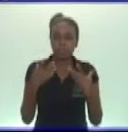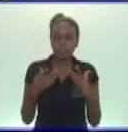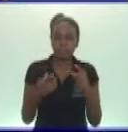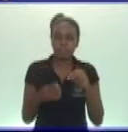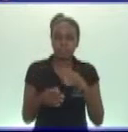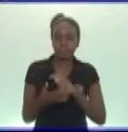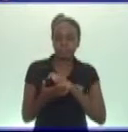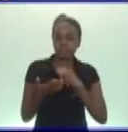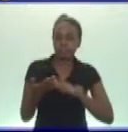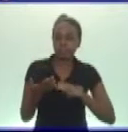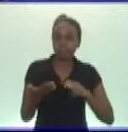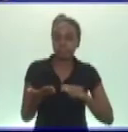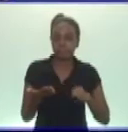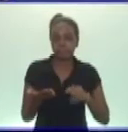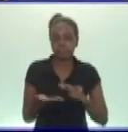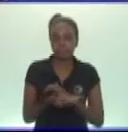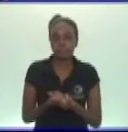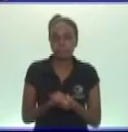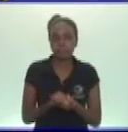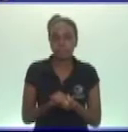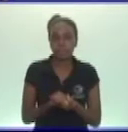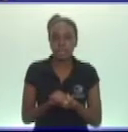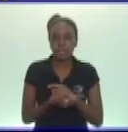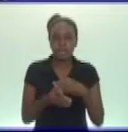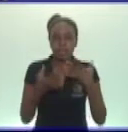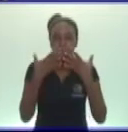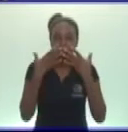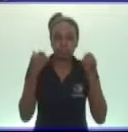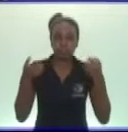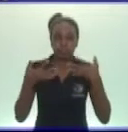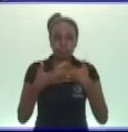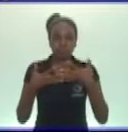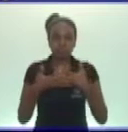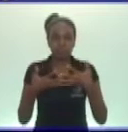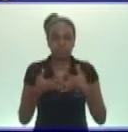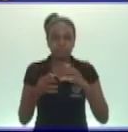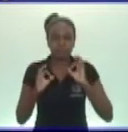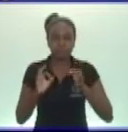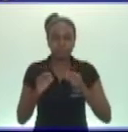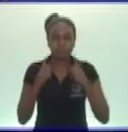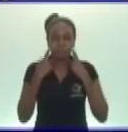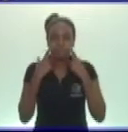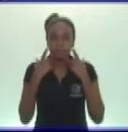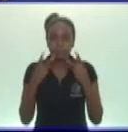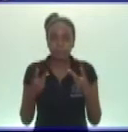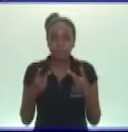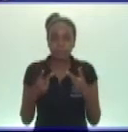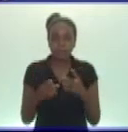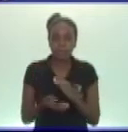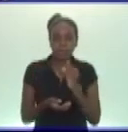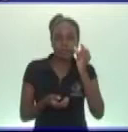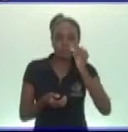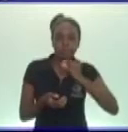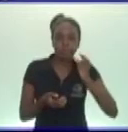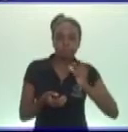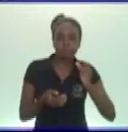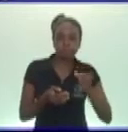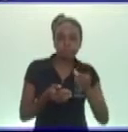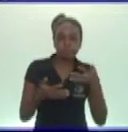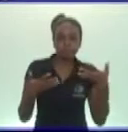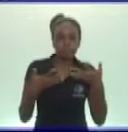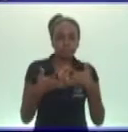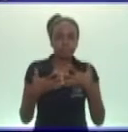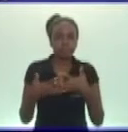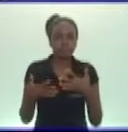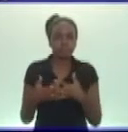vamos a ver que se produce una pérdida de la relación auténtica con la vida, Los hombres unos a otros se consideran